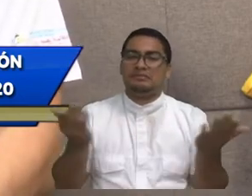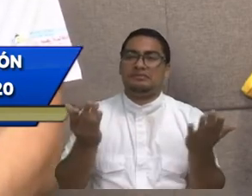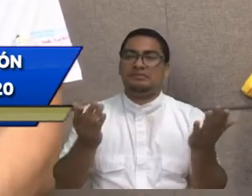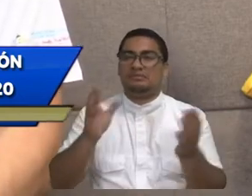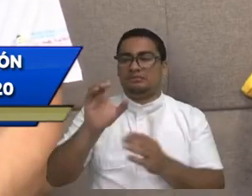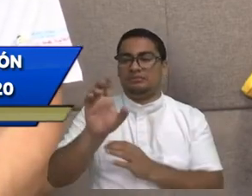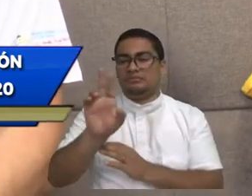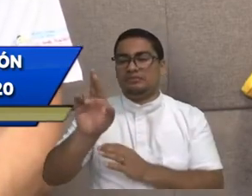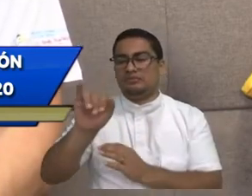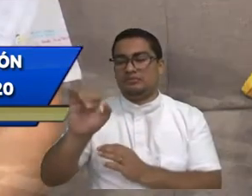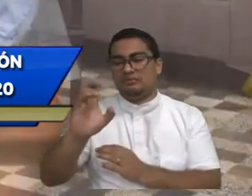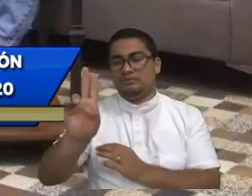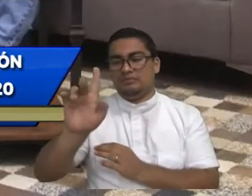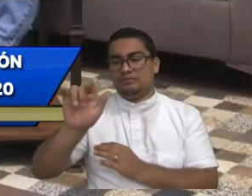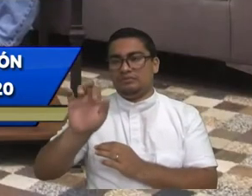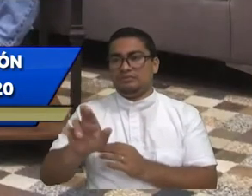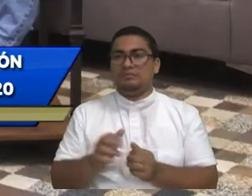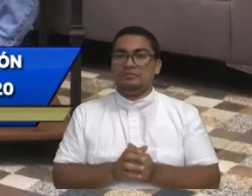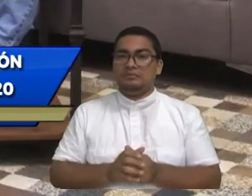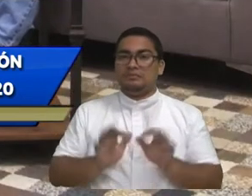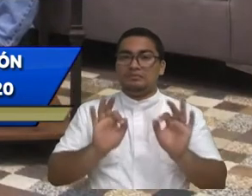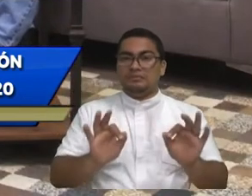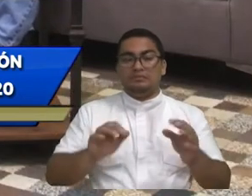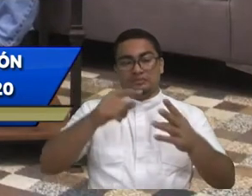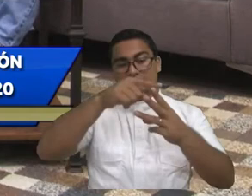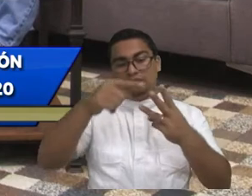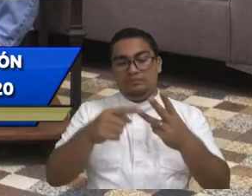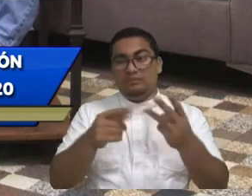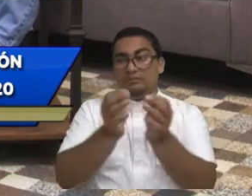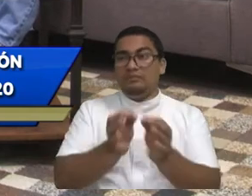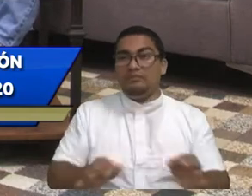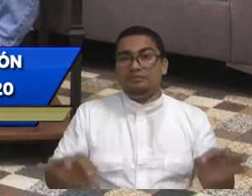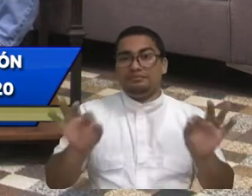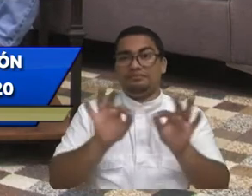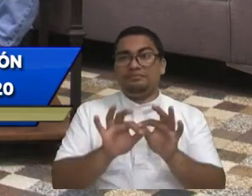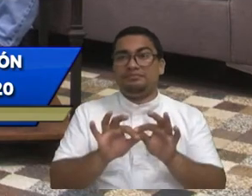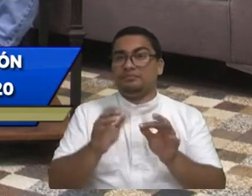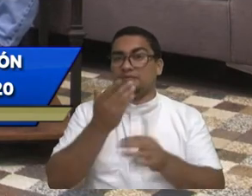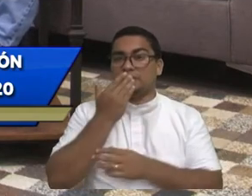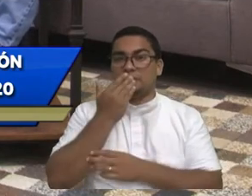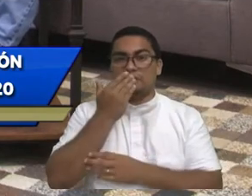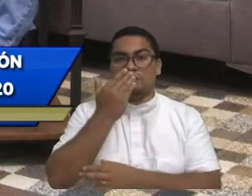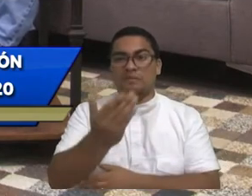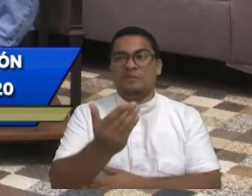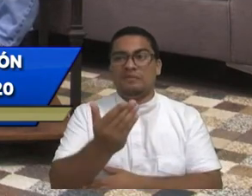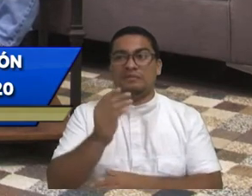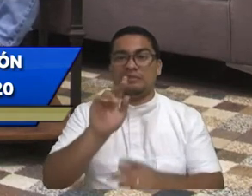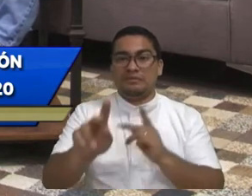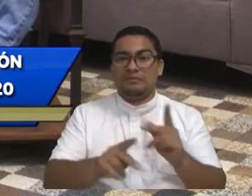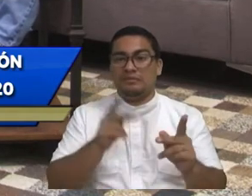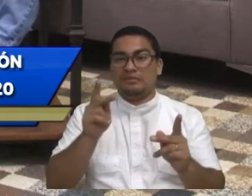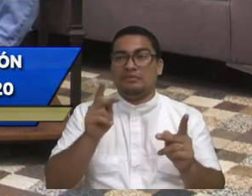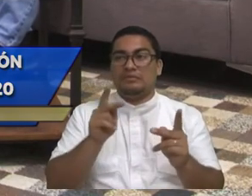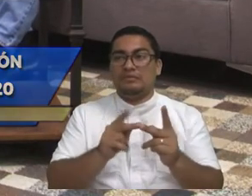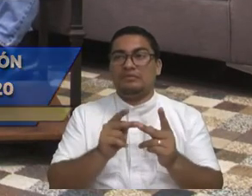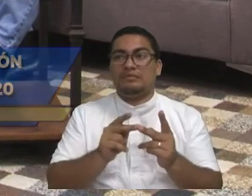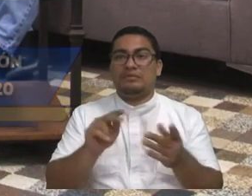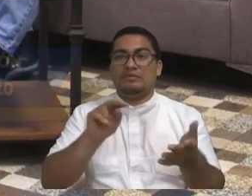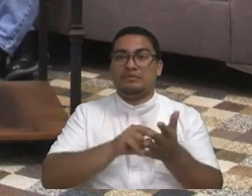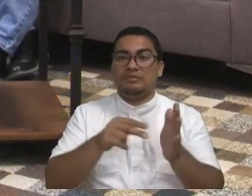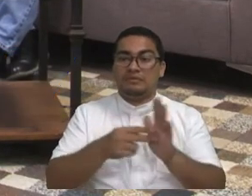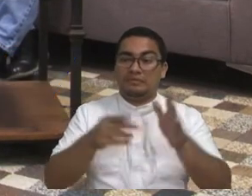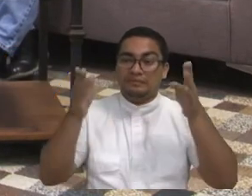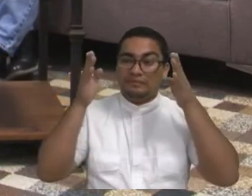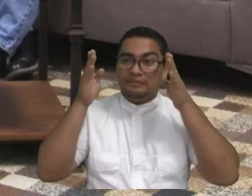atendiendo con sin duda alguna tres ejes de trabajo bastante importantes que garantizan la calidad y la cobertura